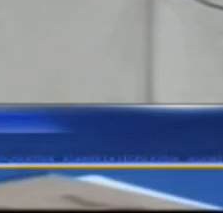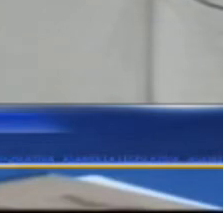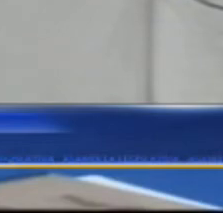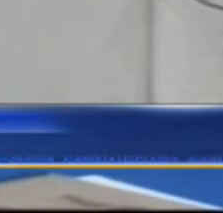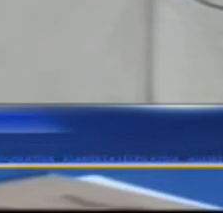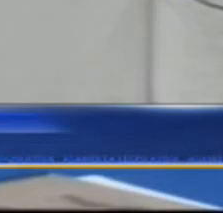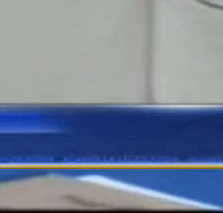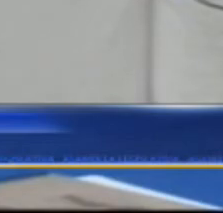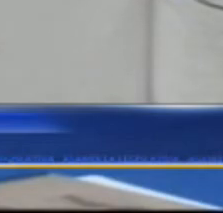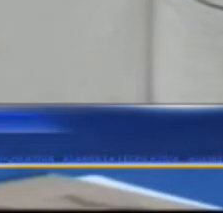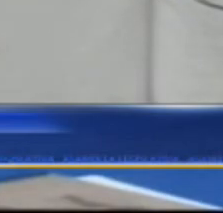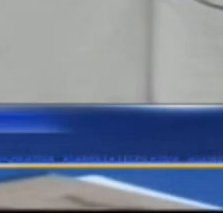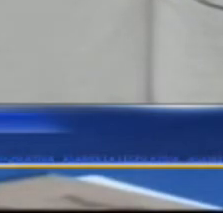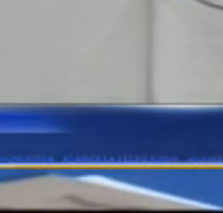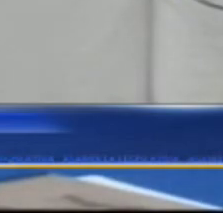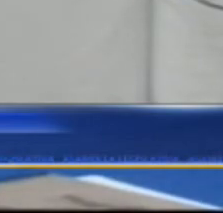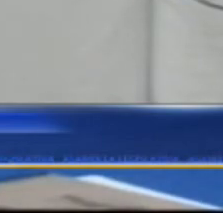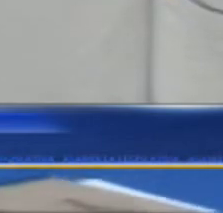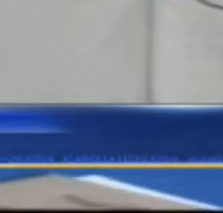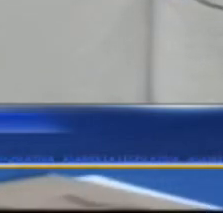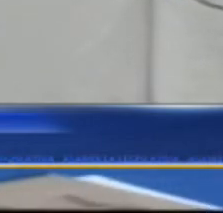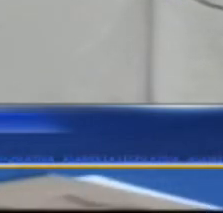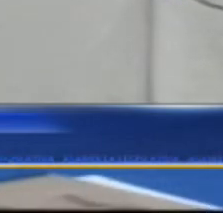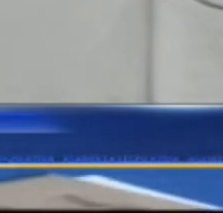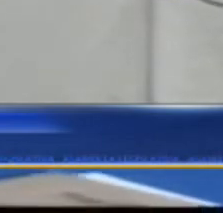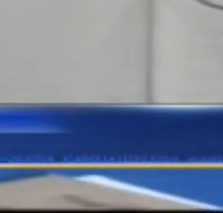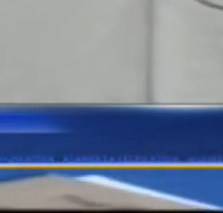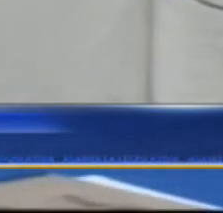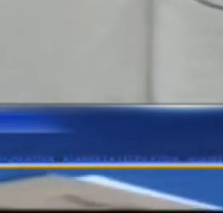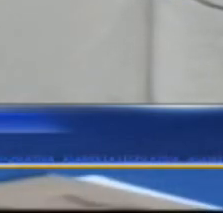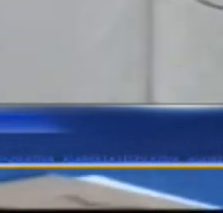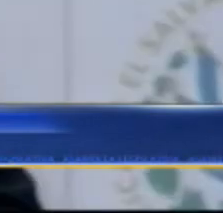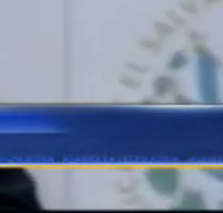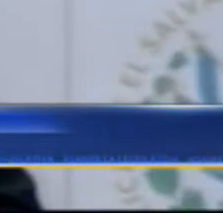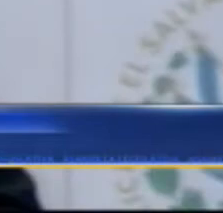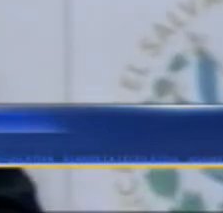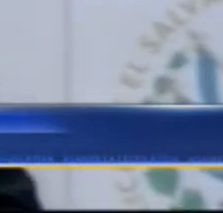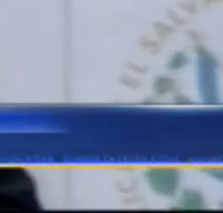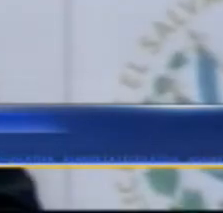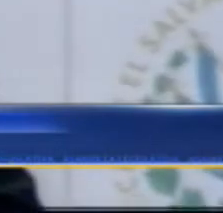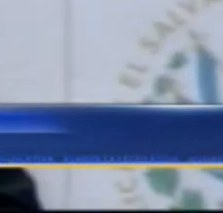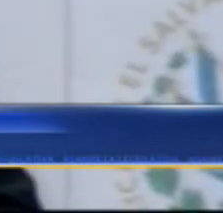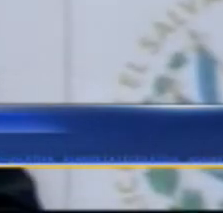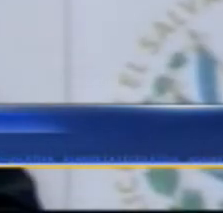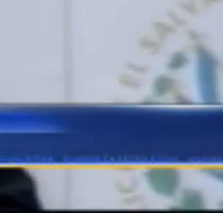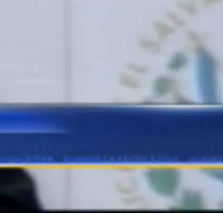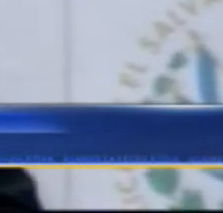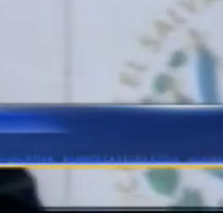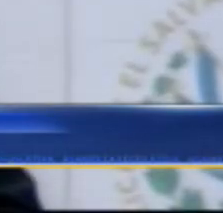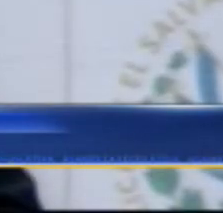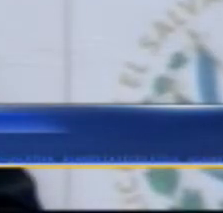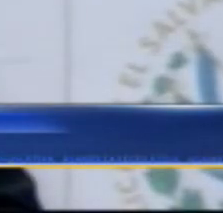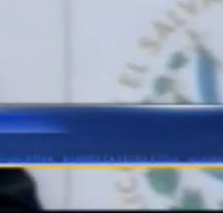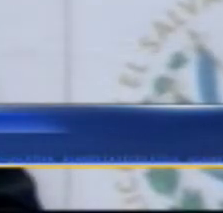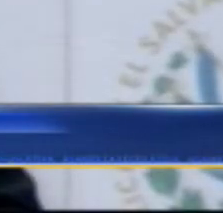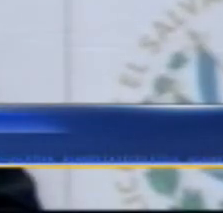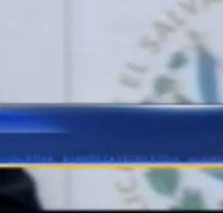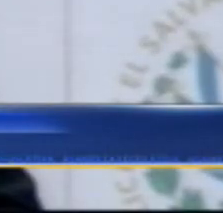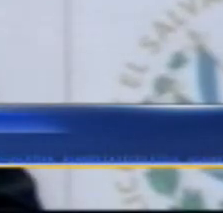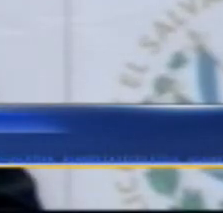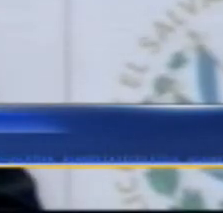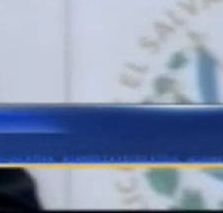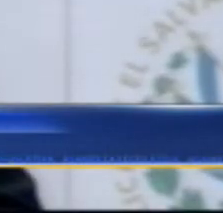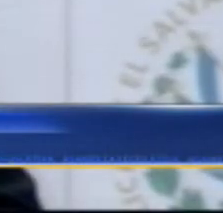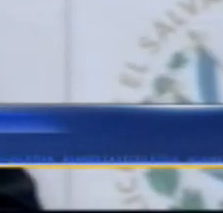por la siempre, yo quería escuchar su opinión, porque usted en este caso está viniendo aquí para ver la posibilidad de ser usted